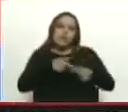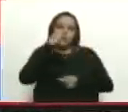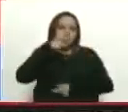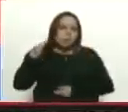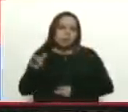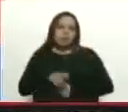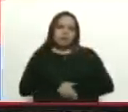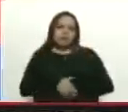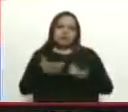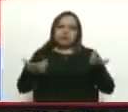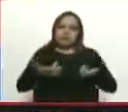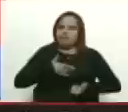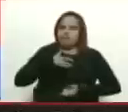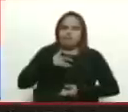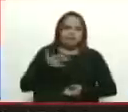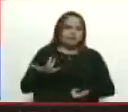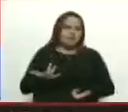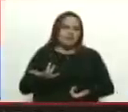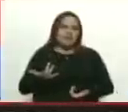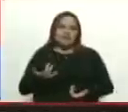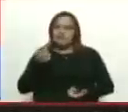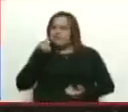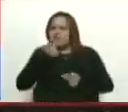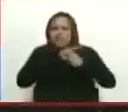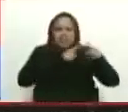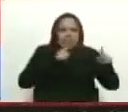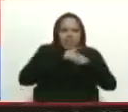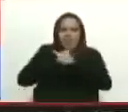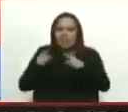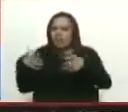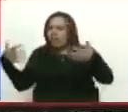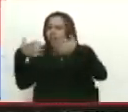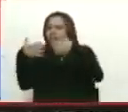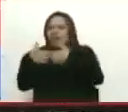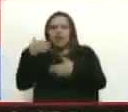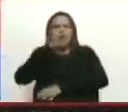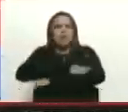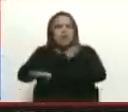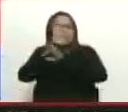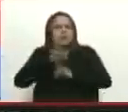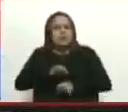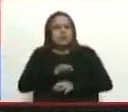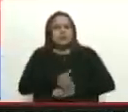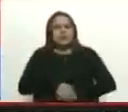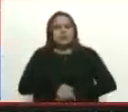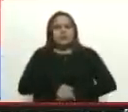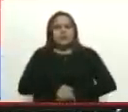Es absolutamente contradictorio el comportamiento de ellos. Una primaria de la oposición